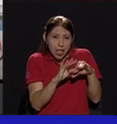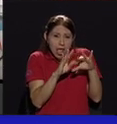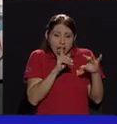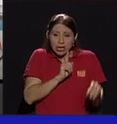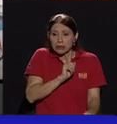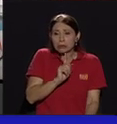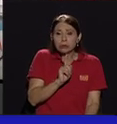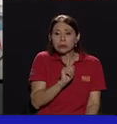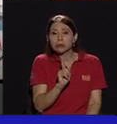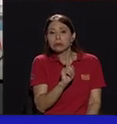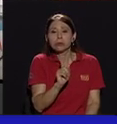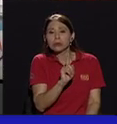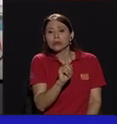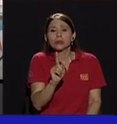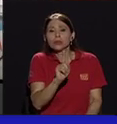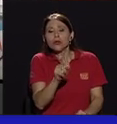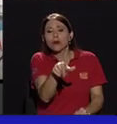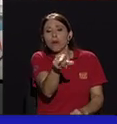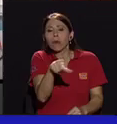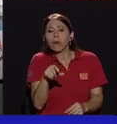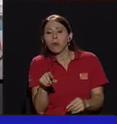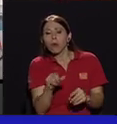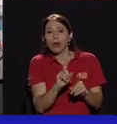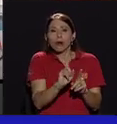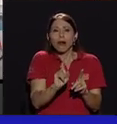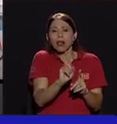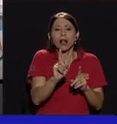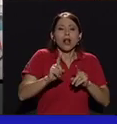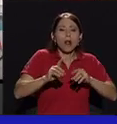San Carlos, atravesaron ríos, barriales,